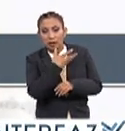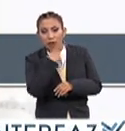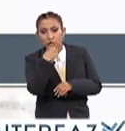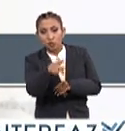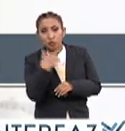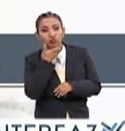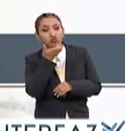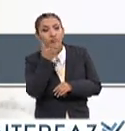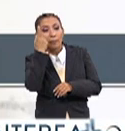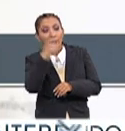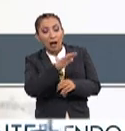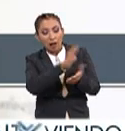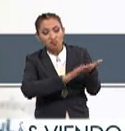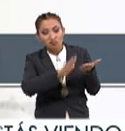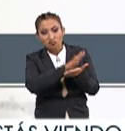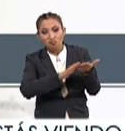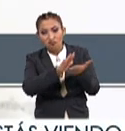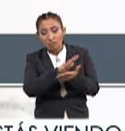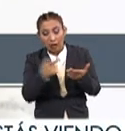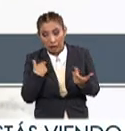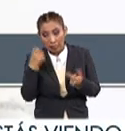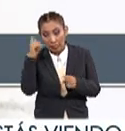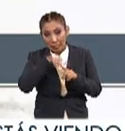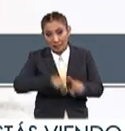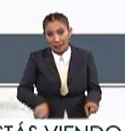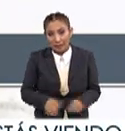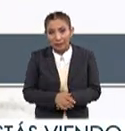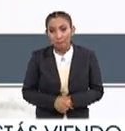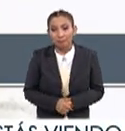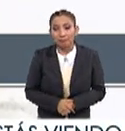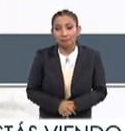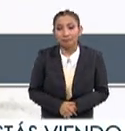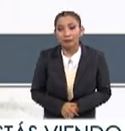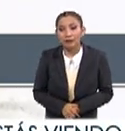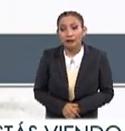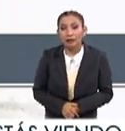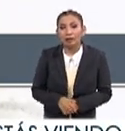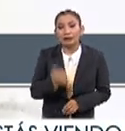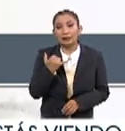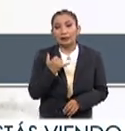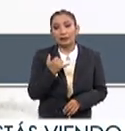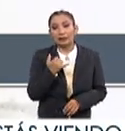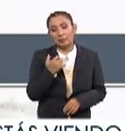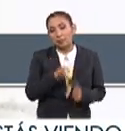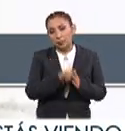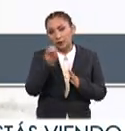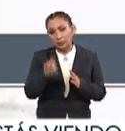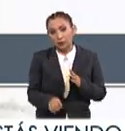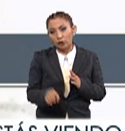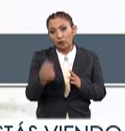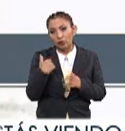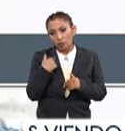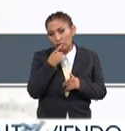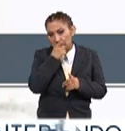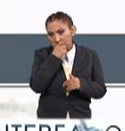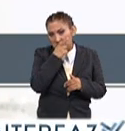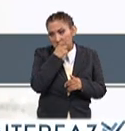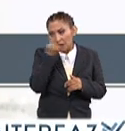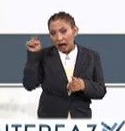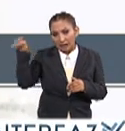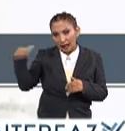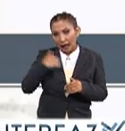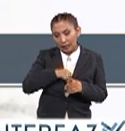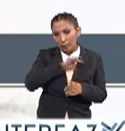hasta la costumbre para lavar los trastes, que eso incluso es muy diferente. Entonces Por ejemplo, puedo decir que